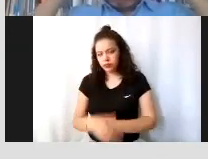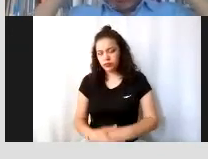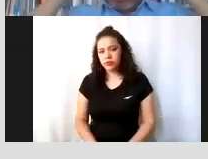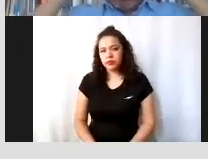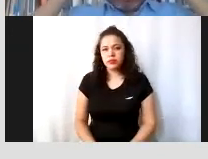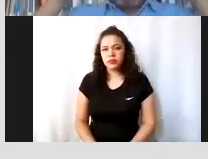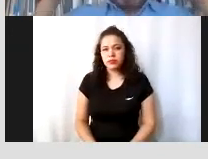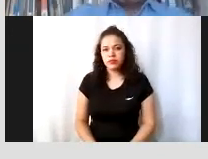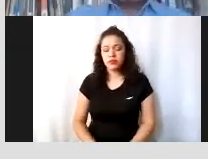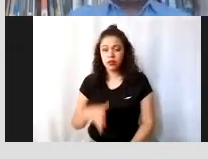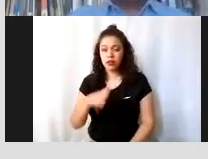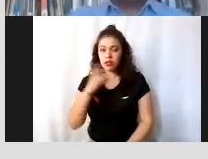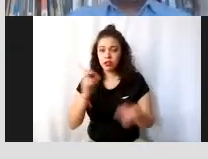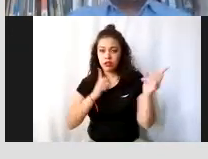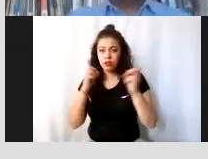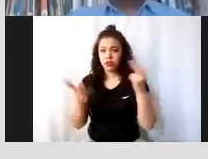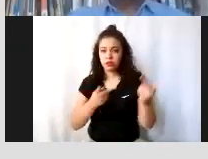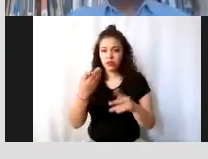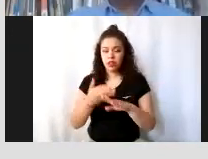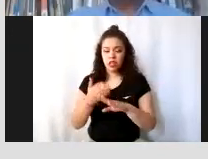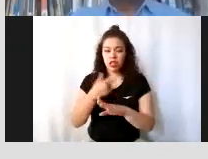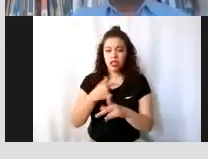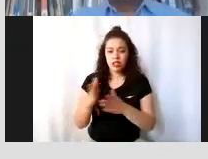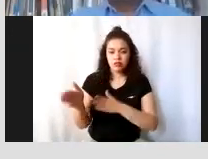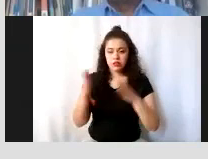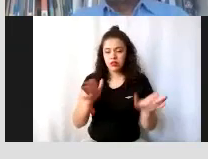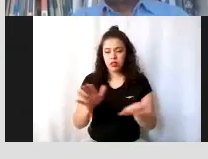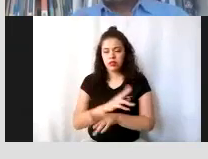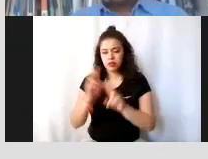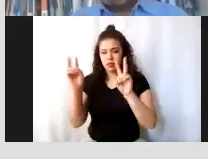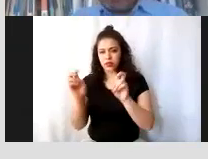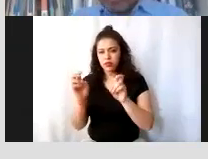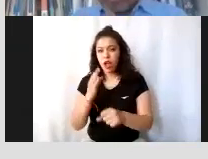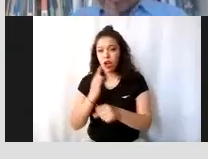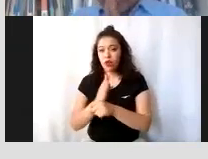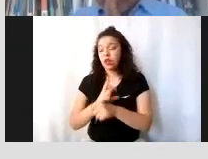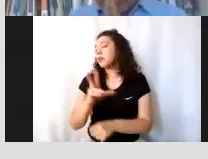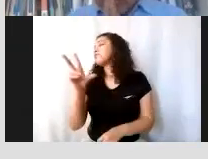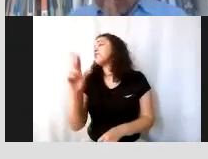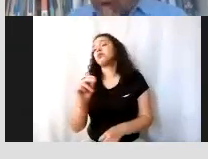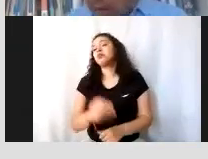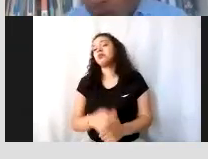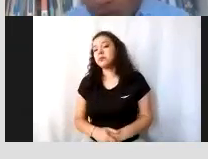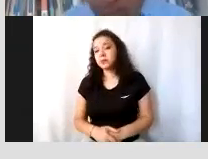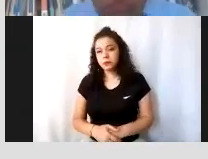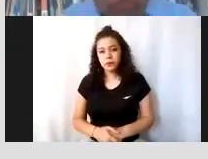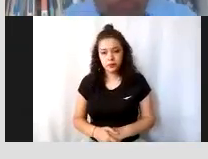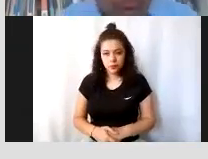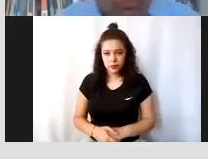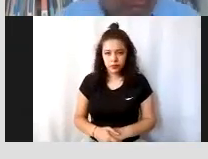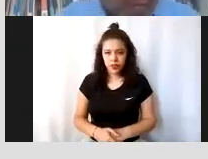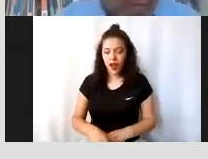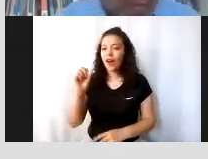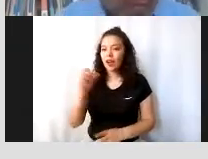¿Tienen alguna duda o alguna pregunta antes de que pasemos a esto? En este momento no. Ok, vamos a irlas